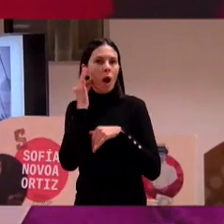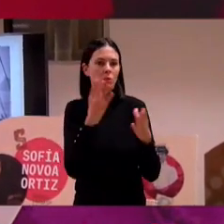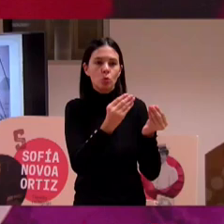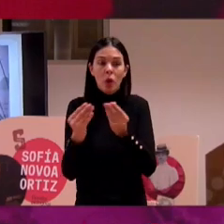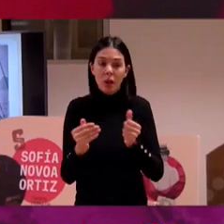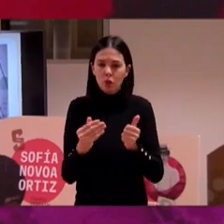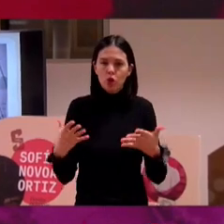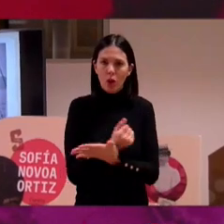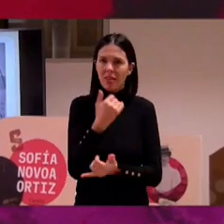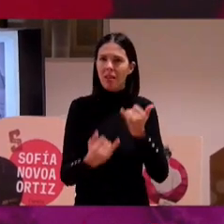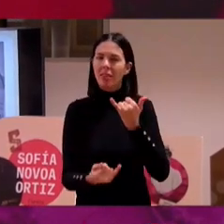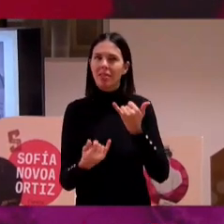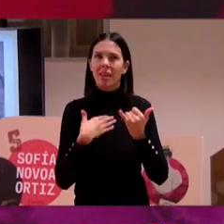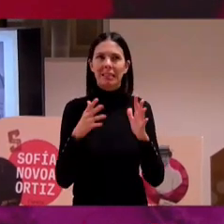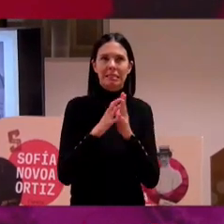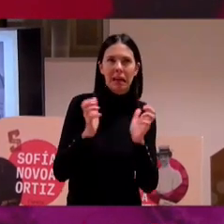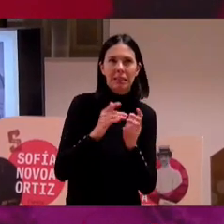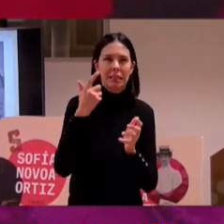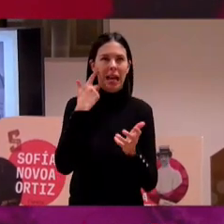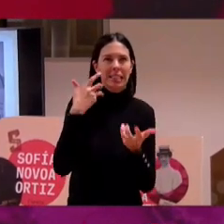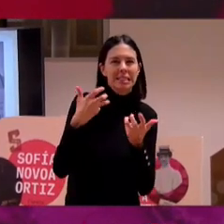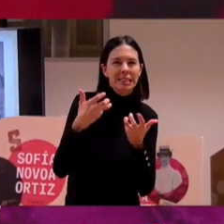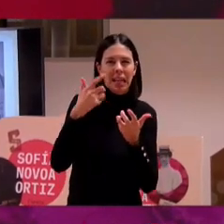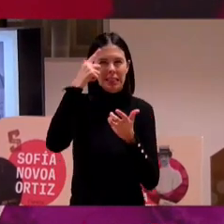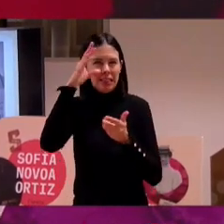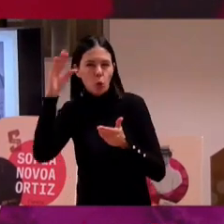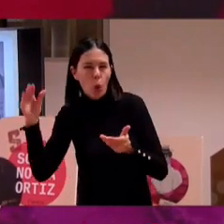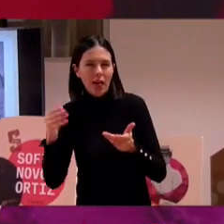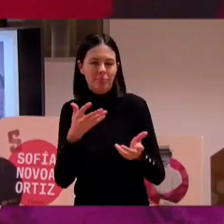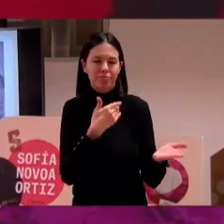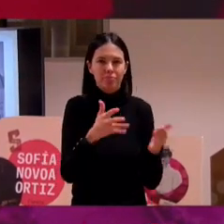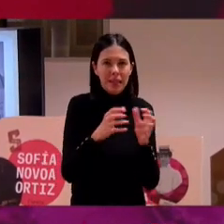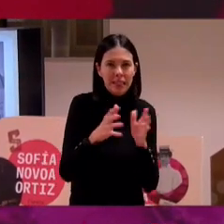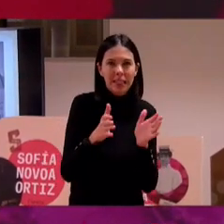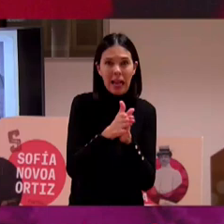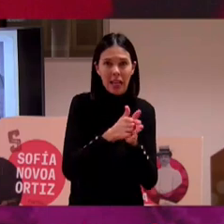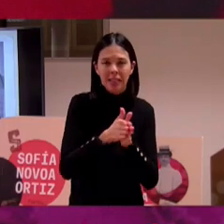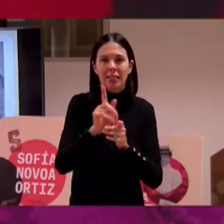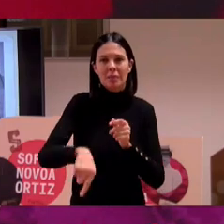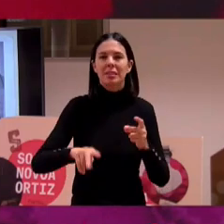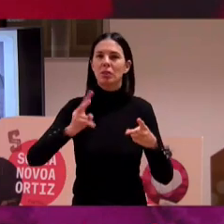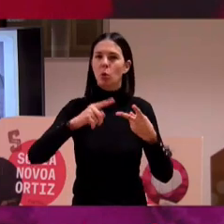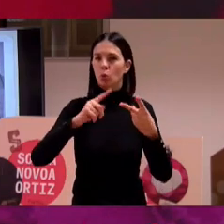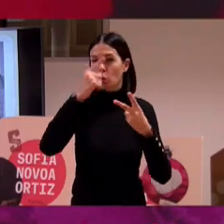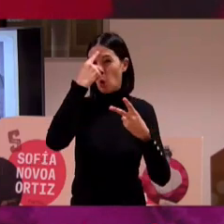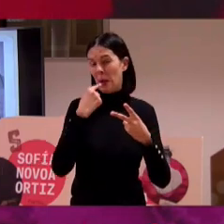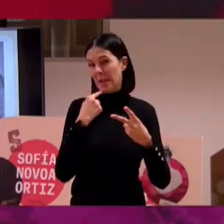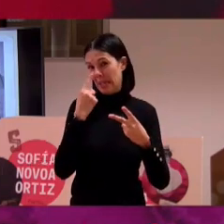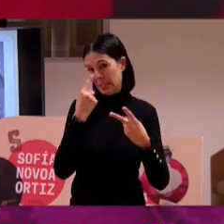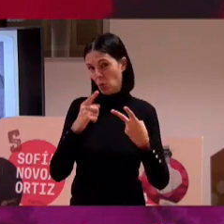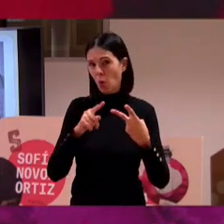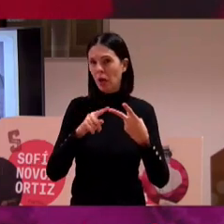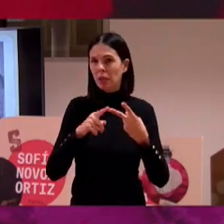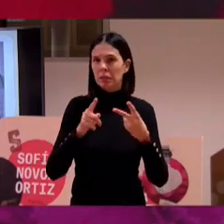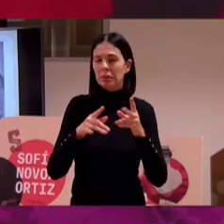ela, teñen inquedanzas artísticas e intelectuais. En segundo lugar, xa en Lisboa, pone en contacto con Alessandro Rei